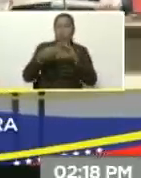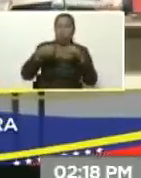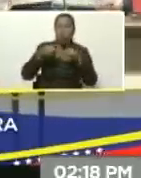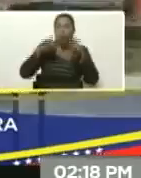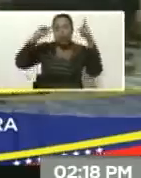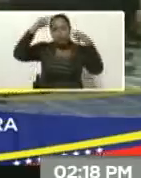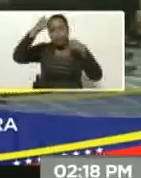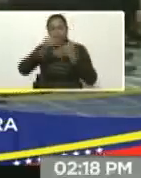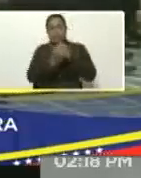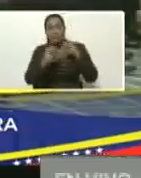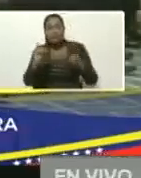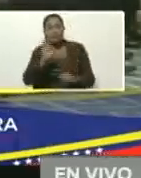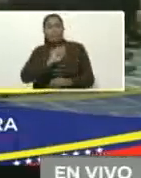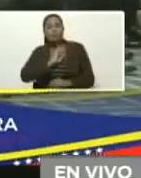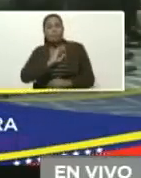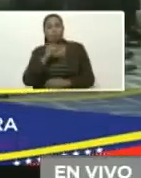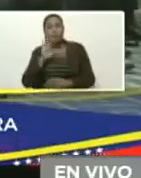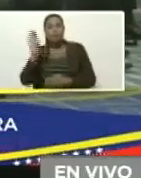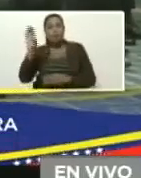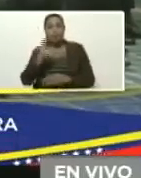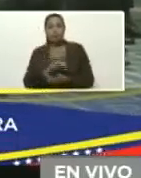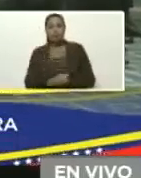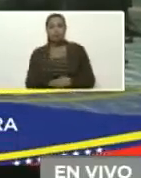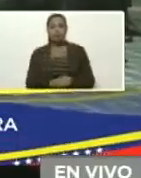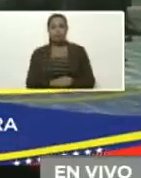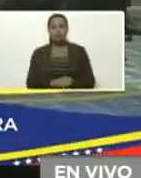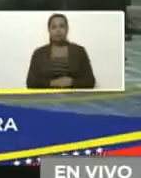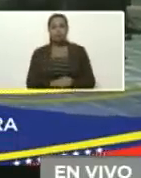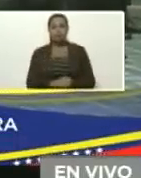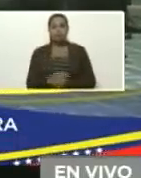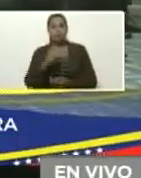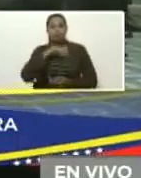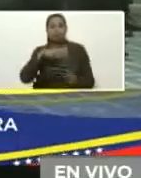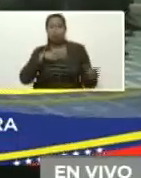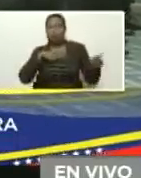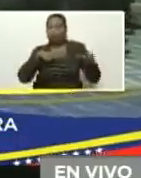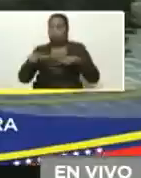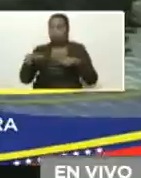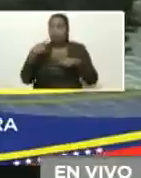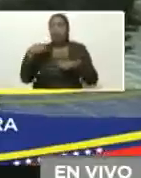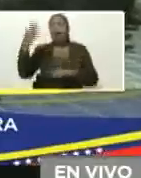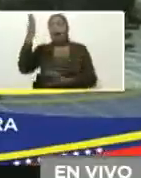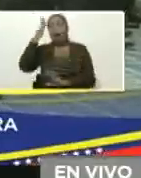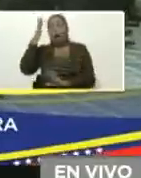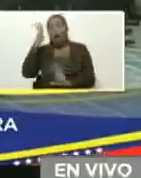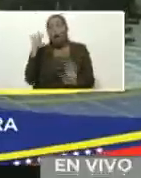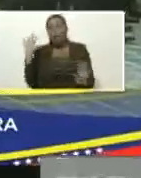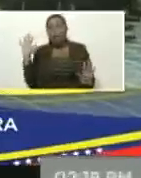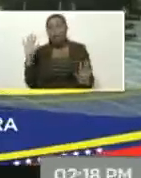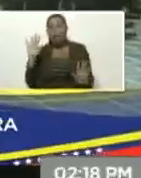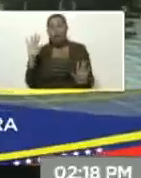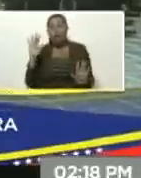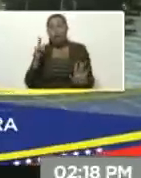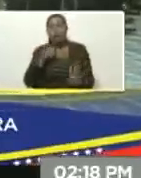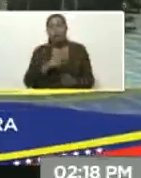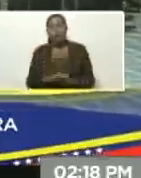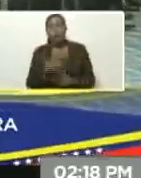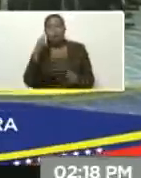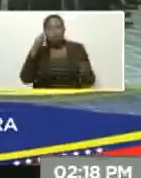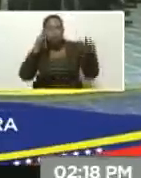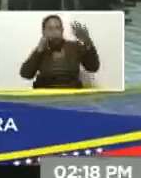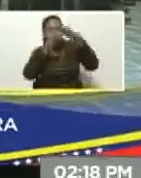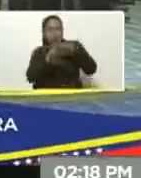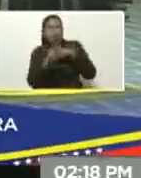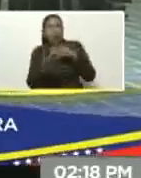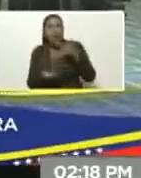la independencia de su pueblo. Y nosotros ya sabemos que es una perspectiva, un